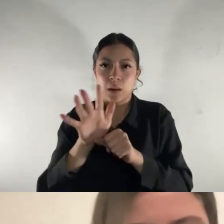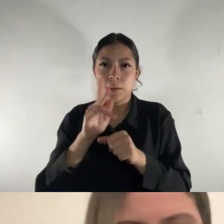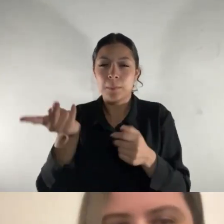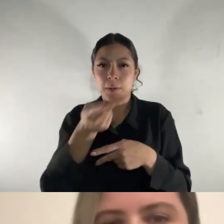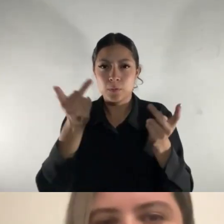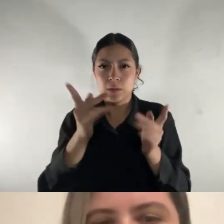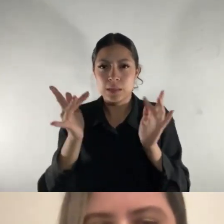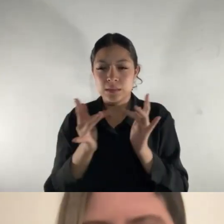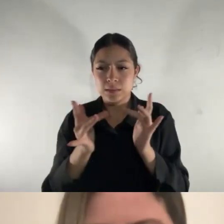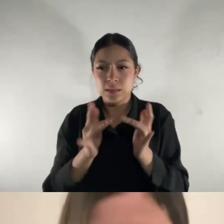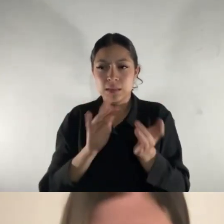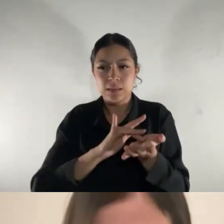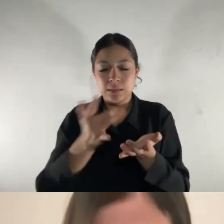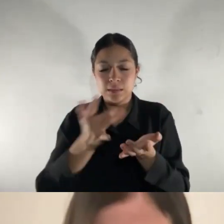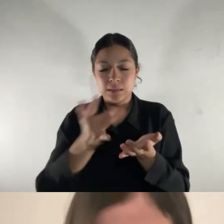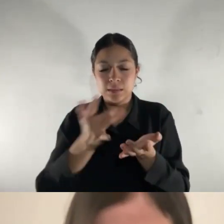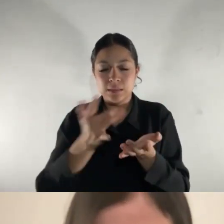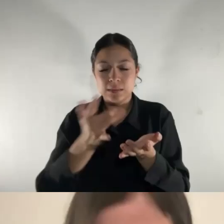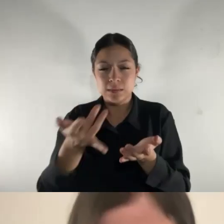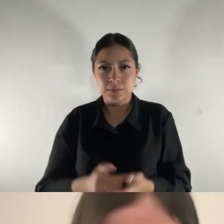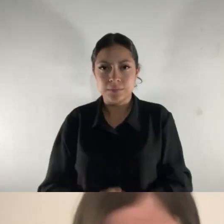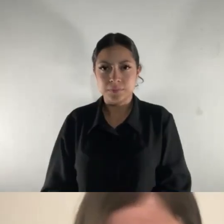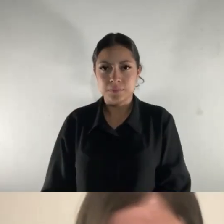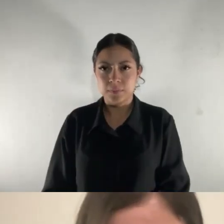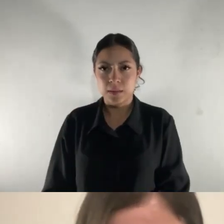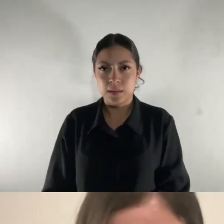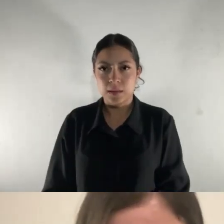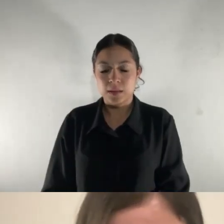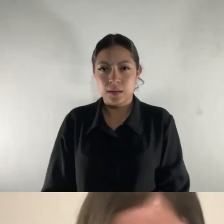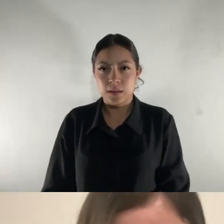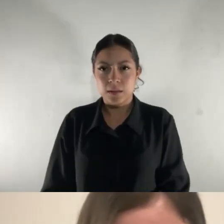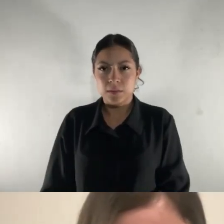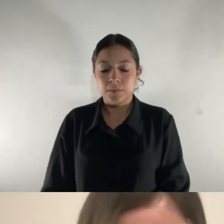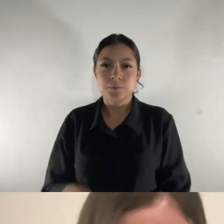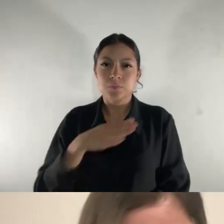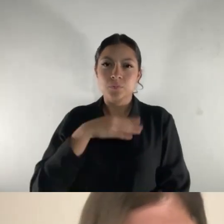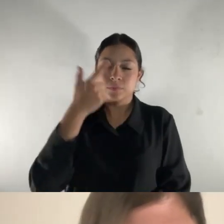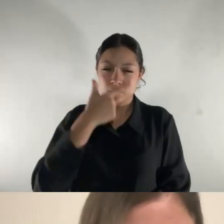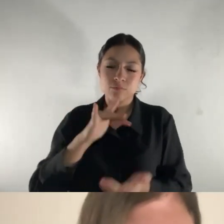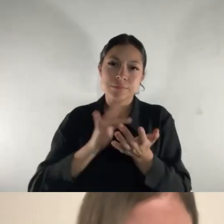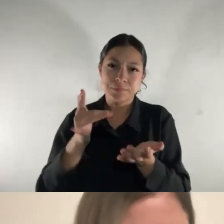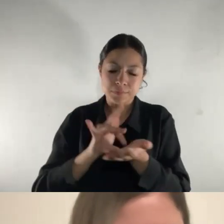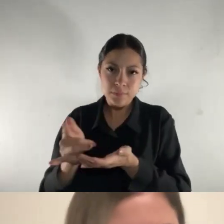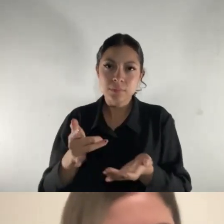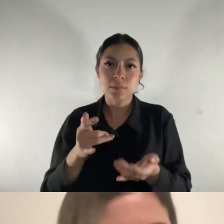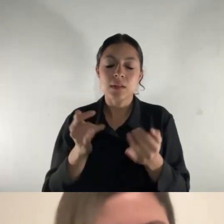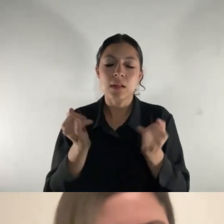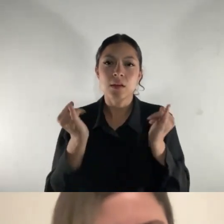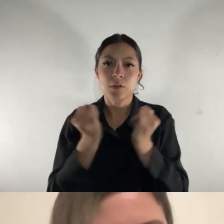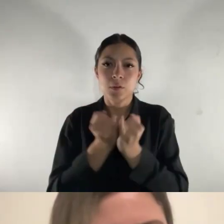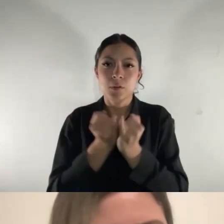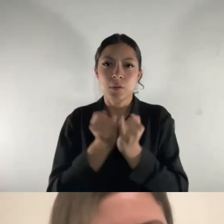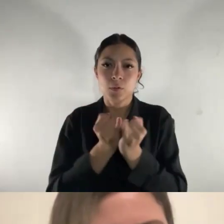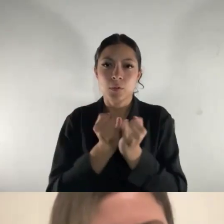Bienvenida. Buenas noches, Marta Elena, muchas gracias. Muchas gracias también a